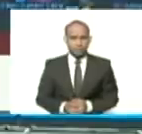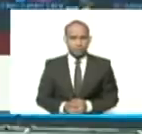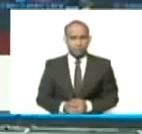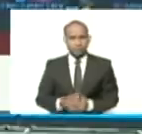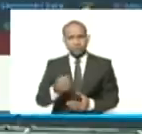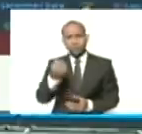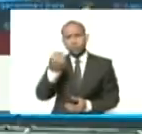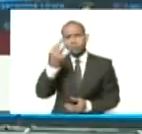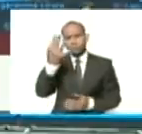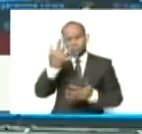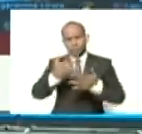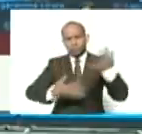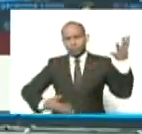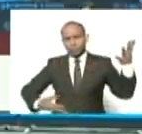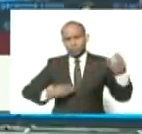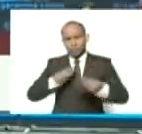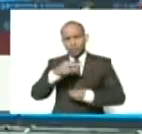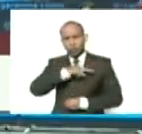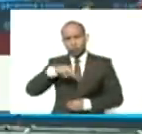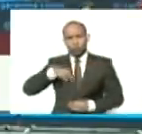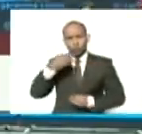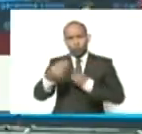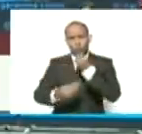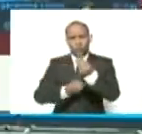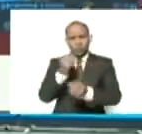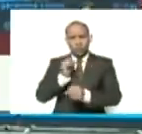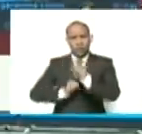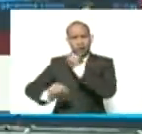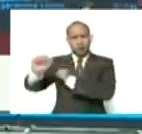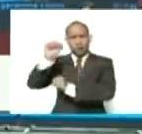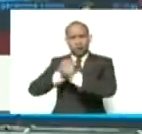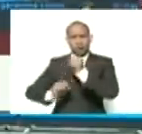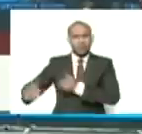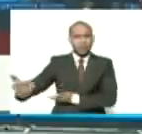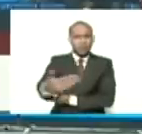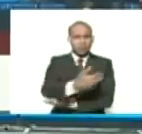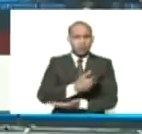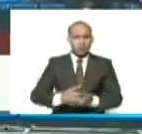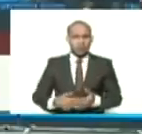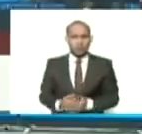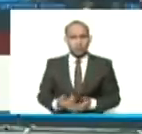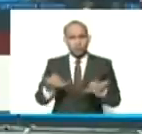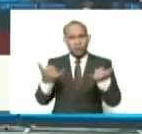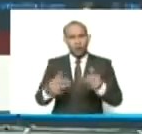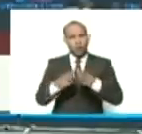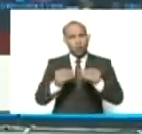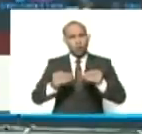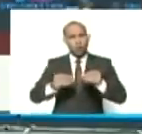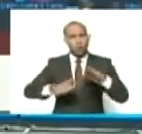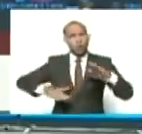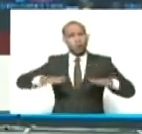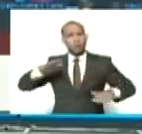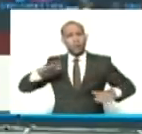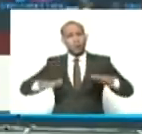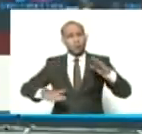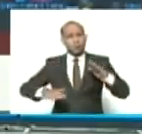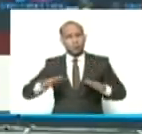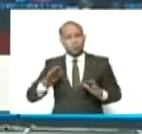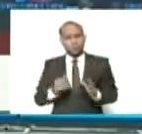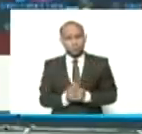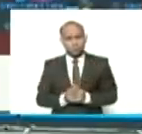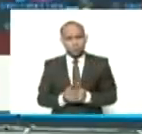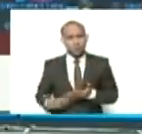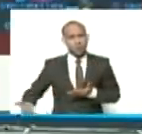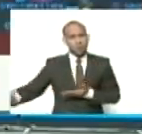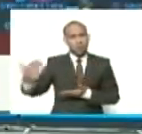cuántas cosas hacemos para defender el ingreso. Ahora todo depende del